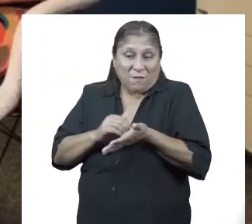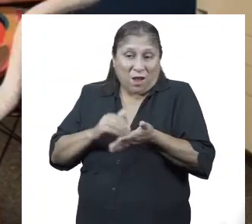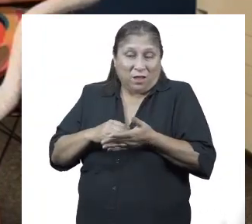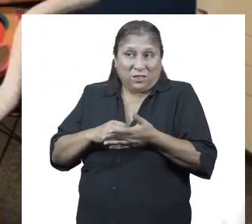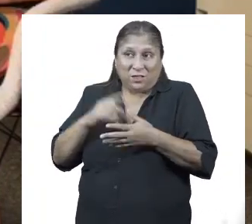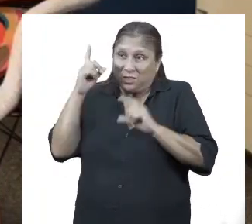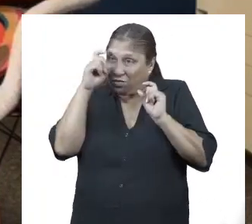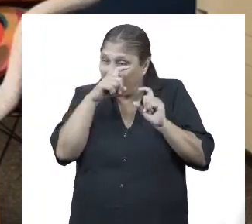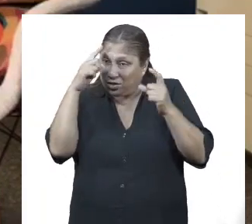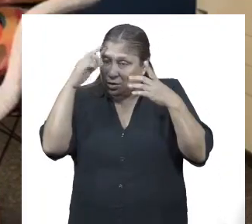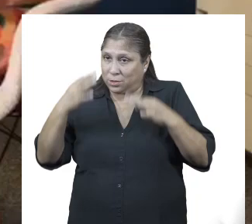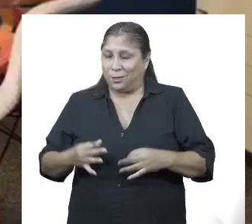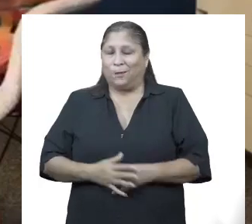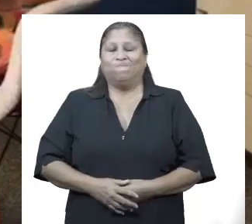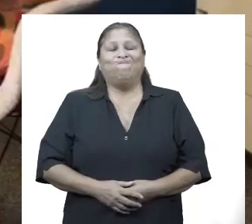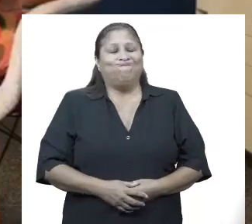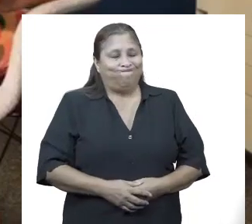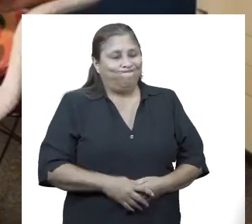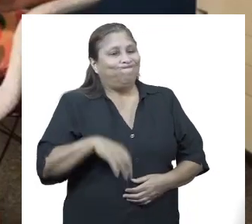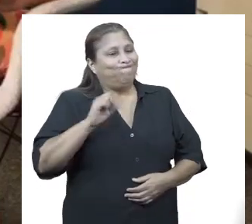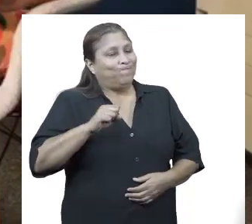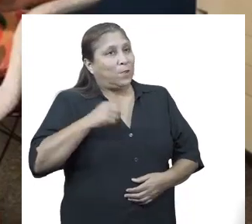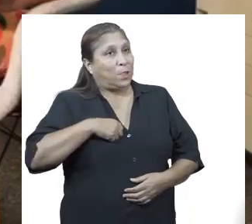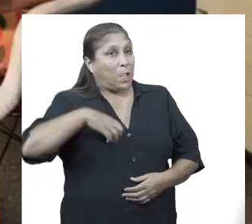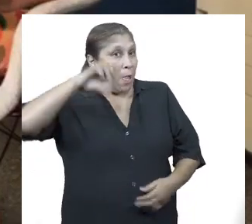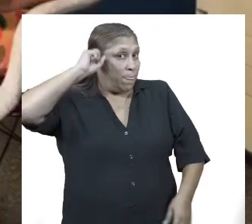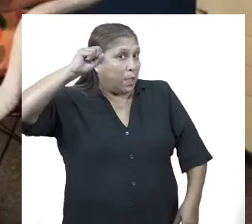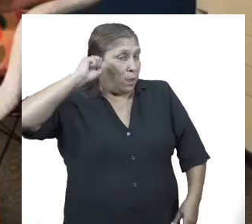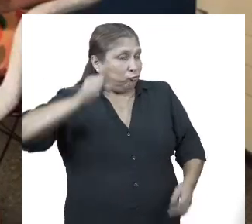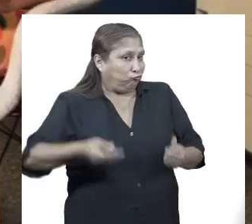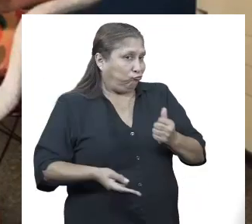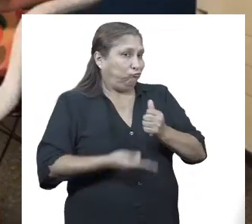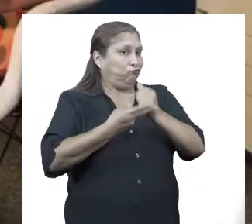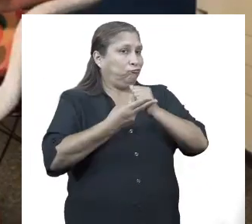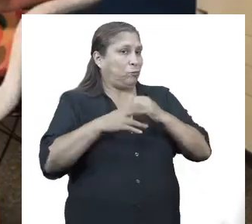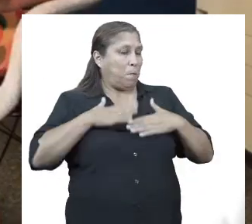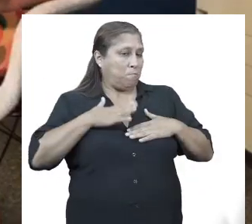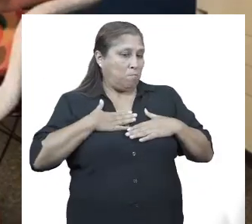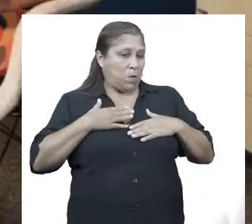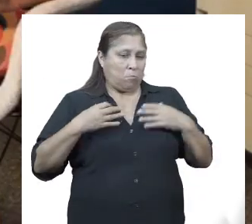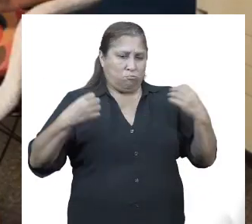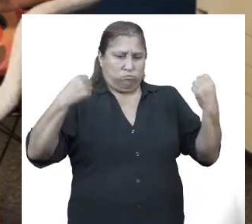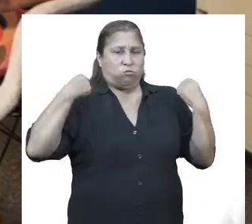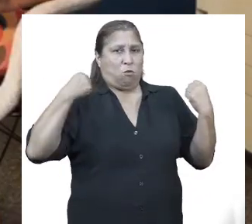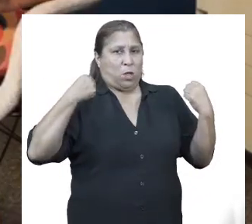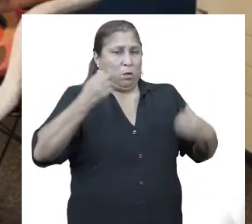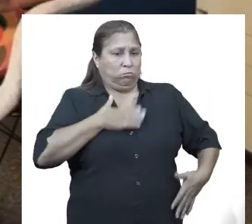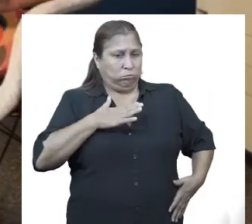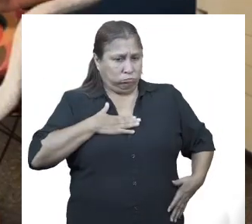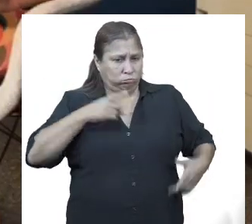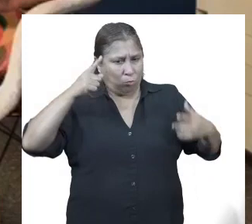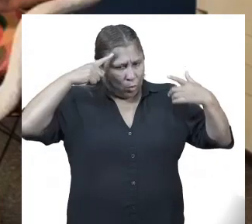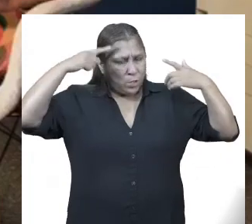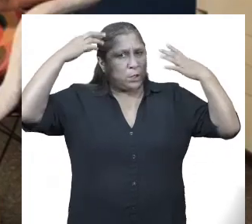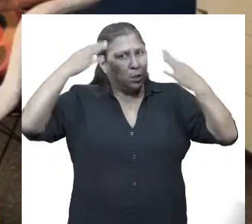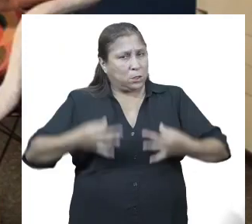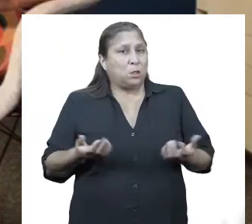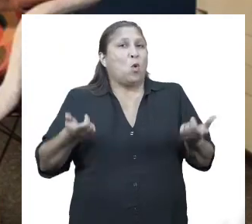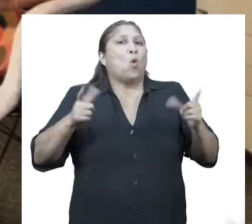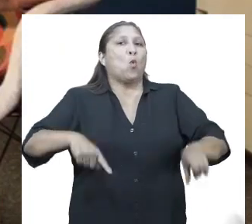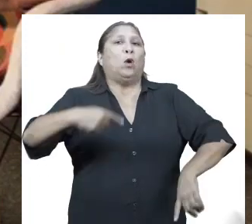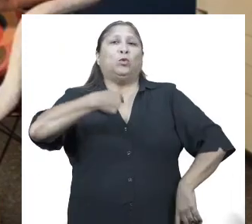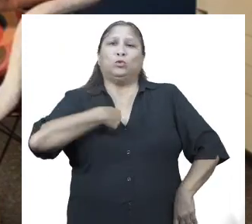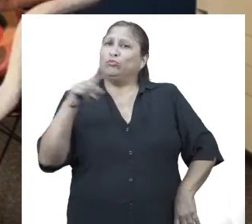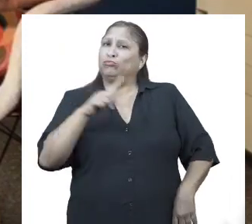para tomar esta decisión. Porque hay que recordar que, digamos, el derecho es una garantía, es un poder. El poder de decidir cuándo